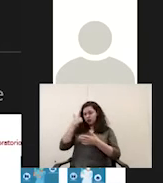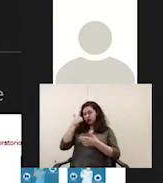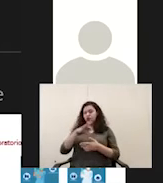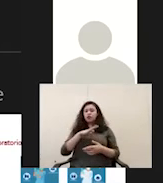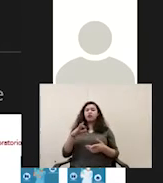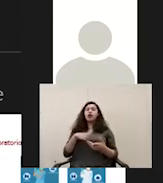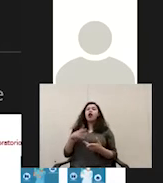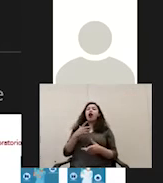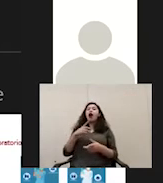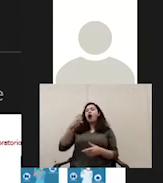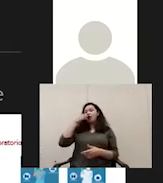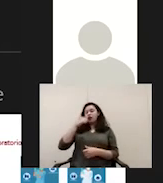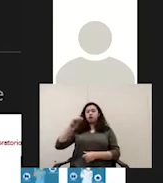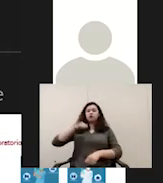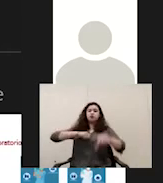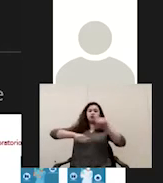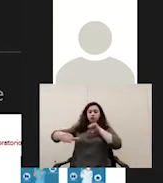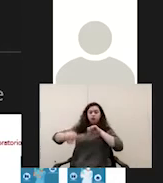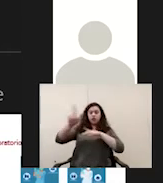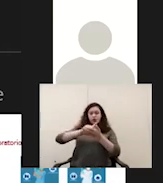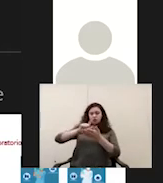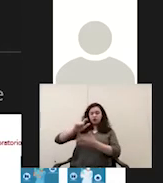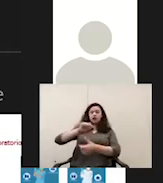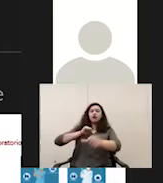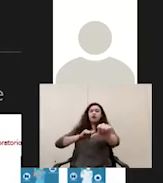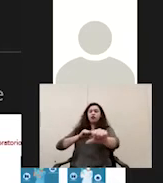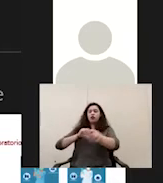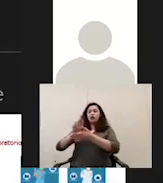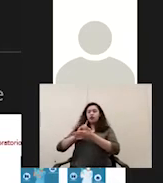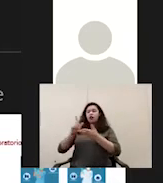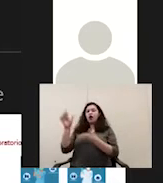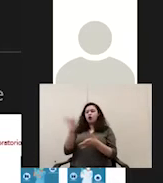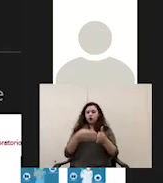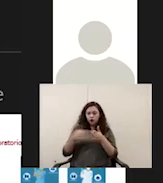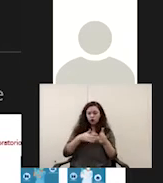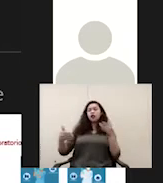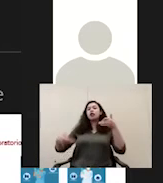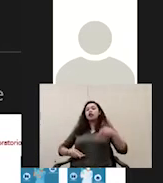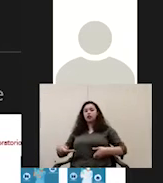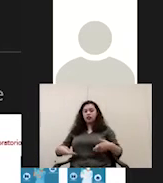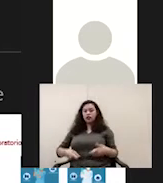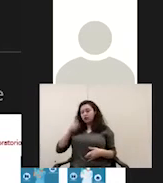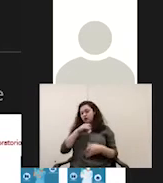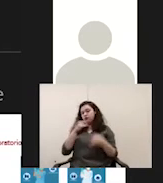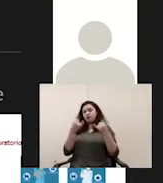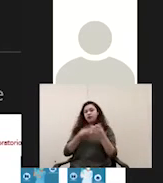alumno y alumno. Si hay cocina, teatro, se tienen que implementar distintas medidas para que